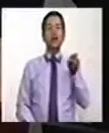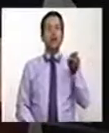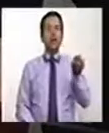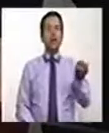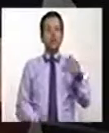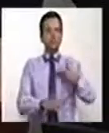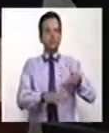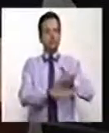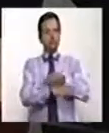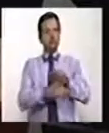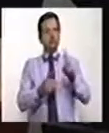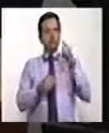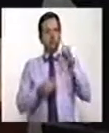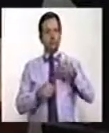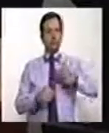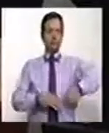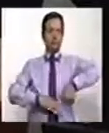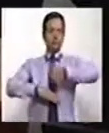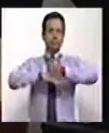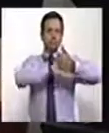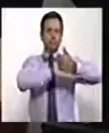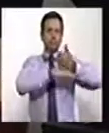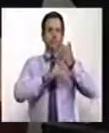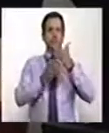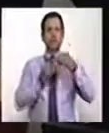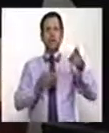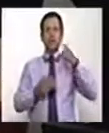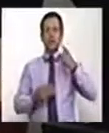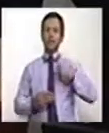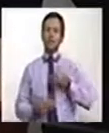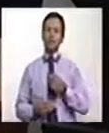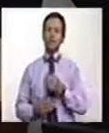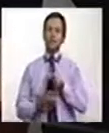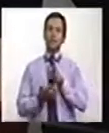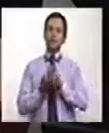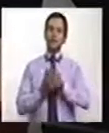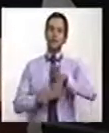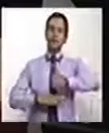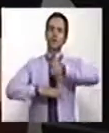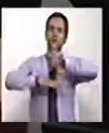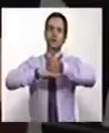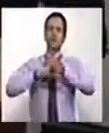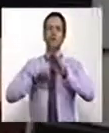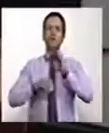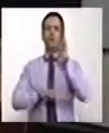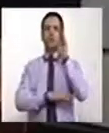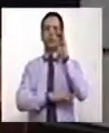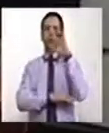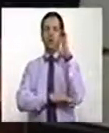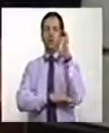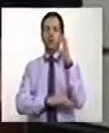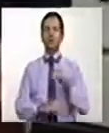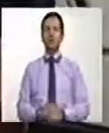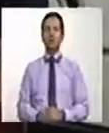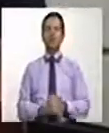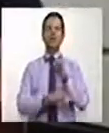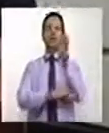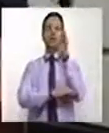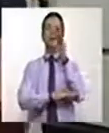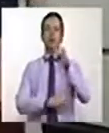importantes posiciones como gerente del Banco Colombia y del Banco Comercial Antioqueño, gerente de empresas varias de